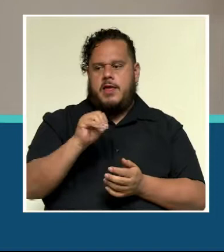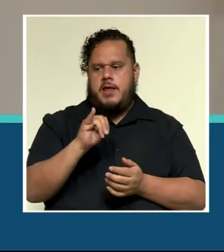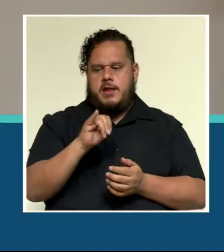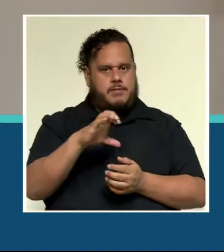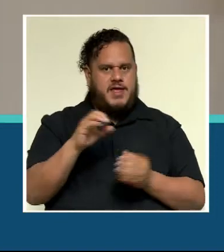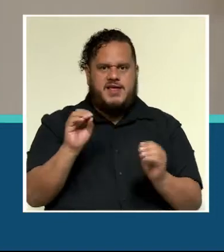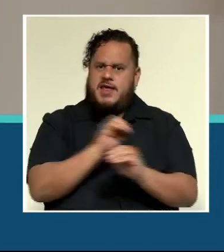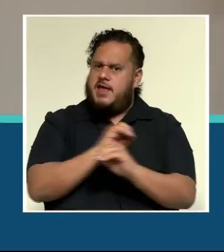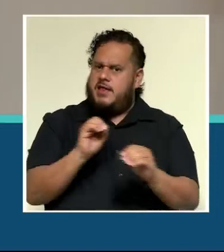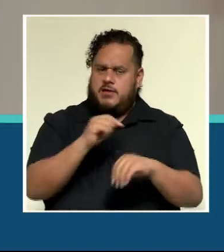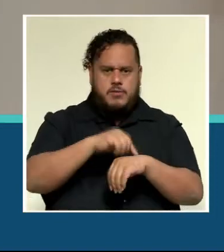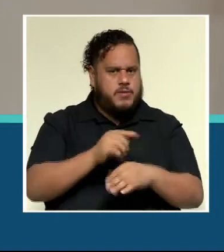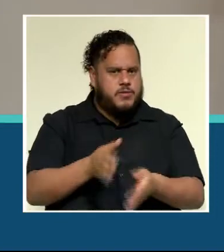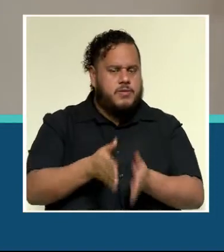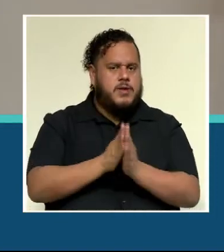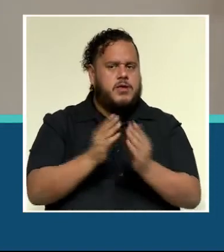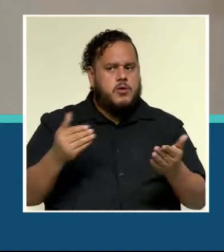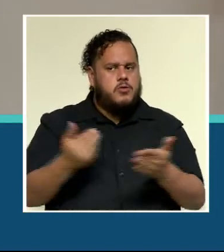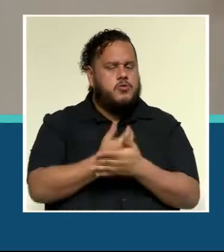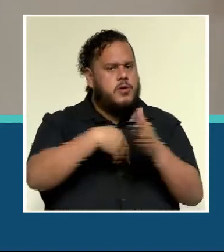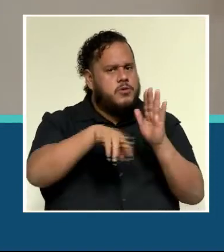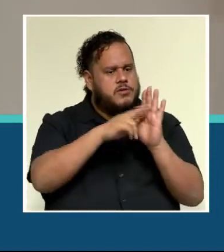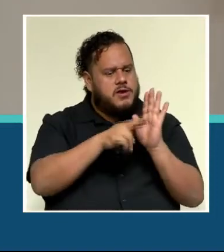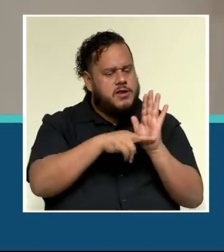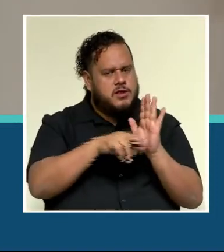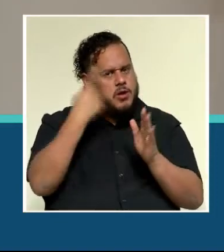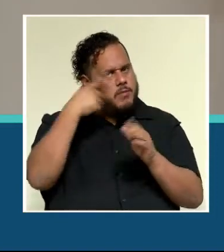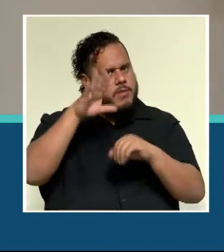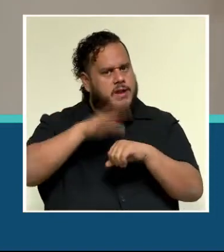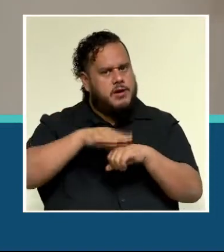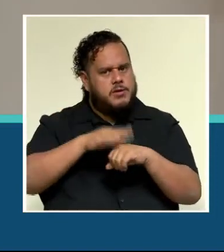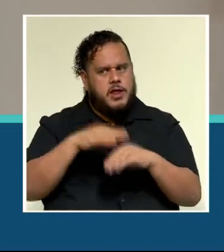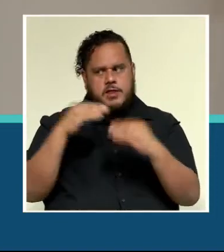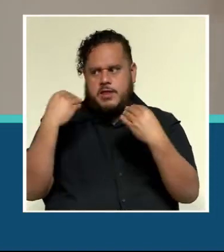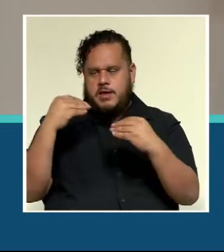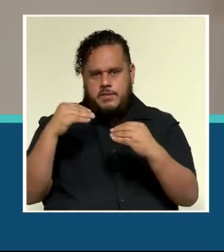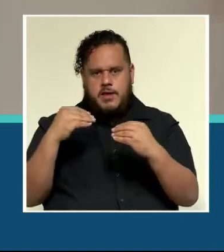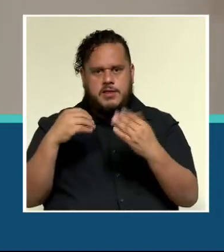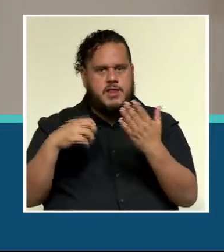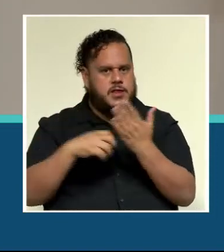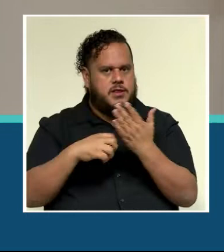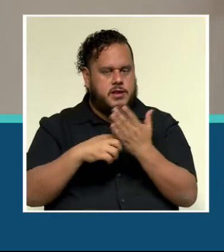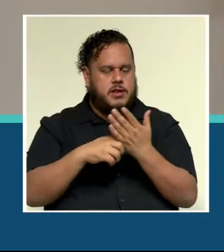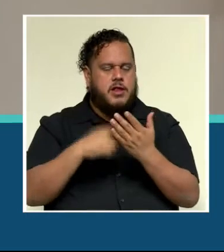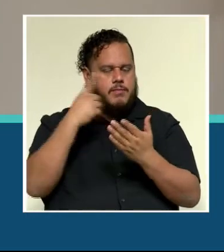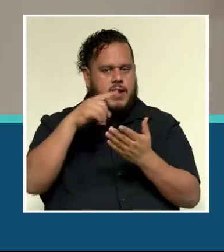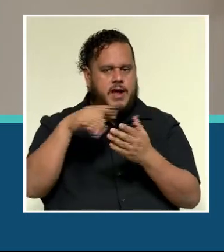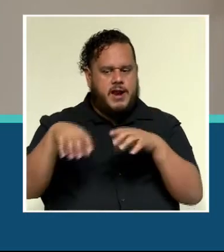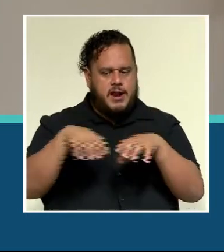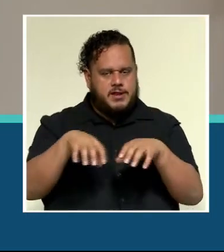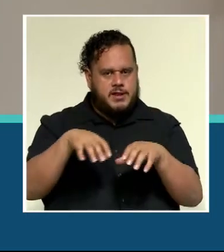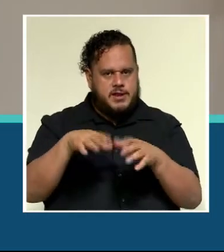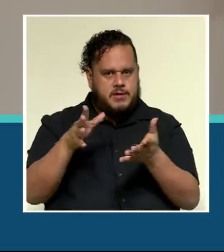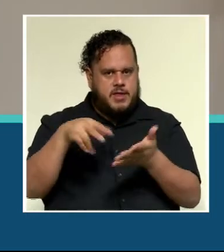ningún momento ha solicitado nuevos requisitos para la autorización de ventas a plazo en espectáculos públicos. Más bien, reconocemos